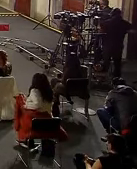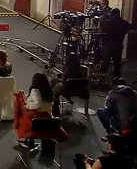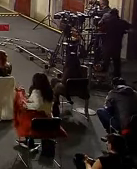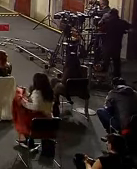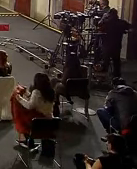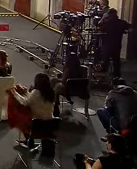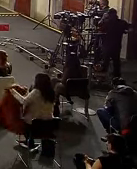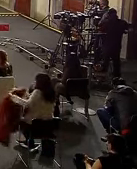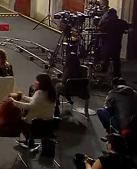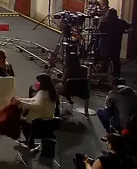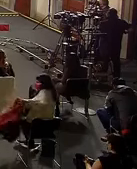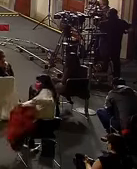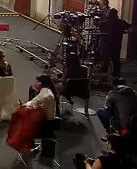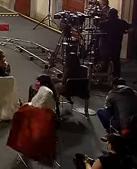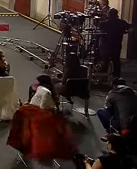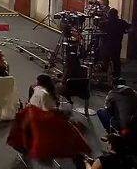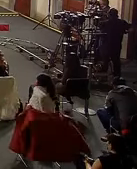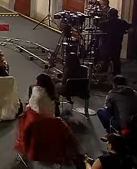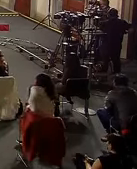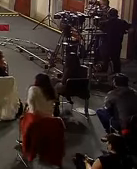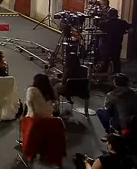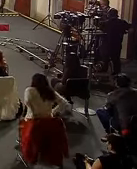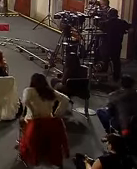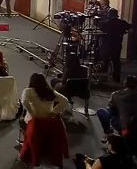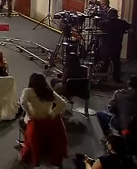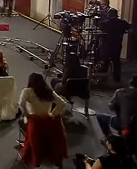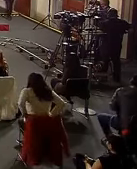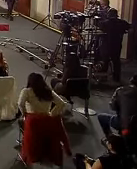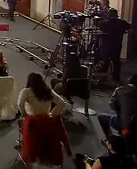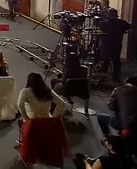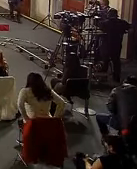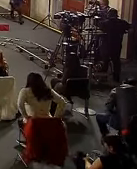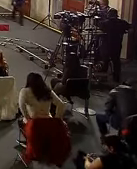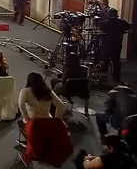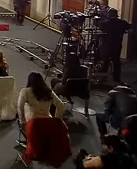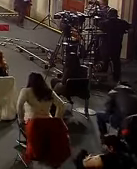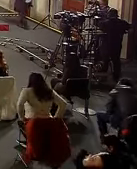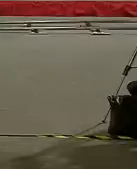trajo refuerzo. Ay.